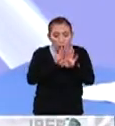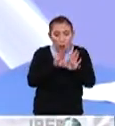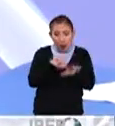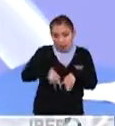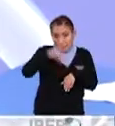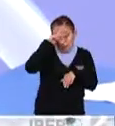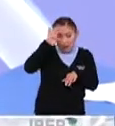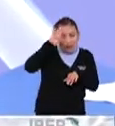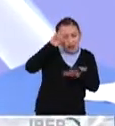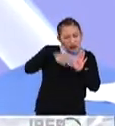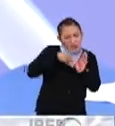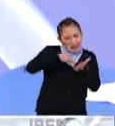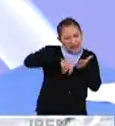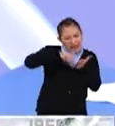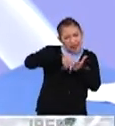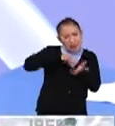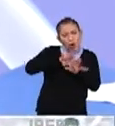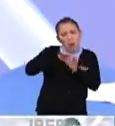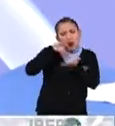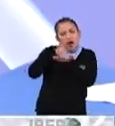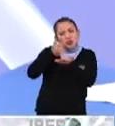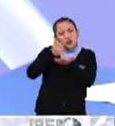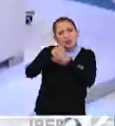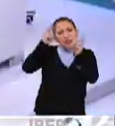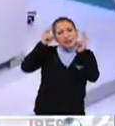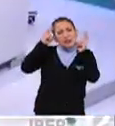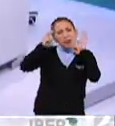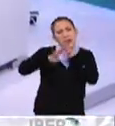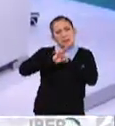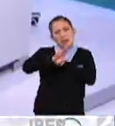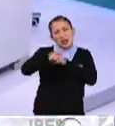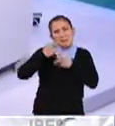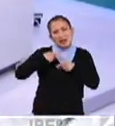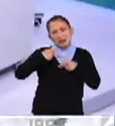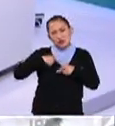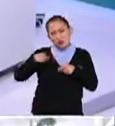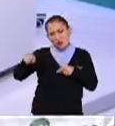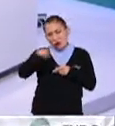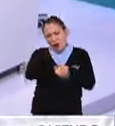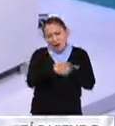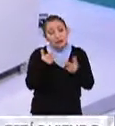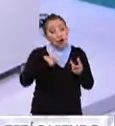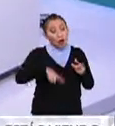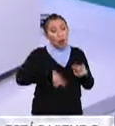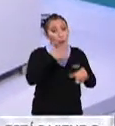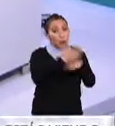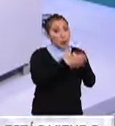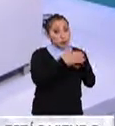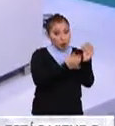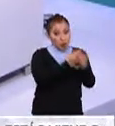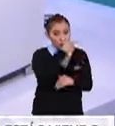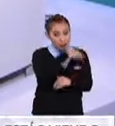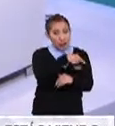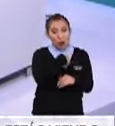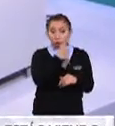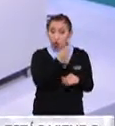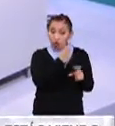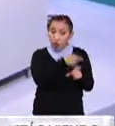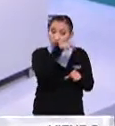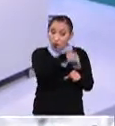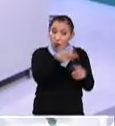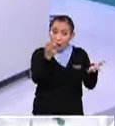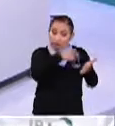México, repensar la política y las instituciones en materia migratoria. El gobierno entrante tiene una oportunidad histórica